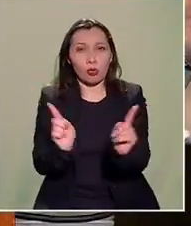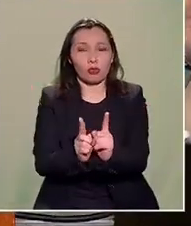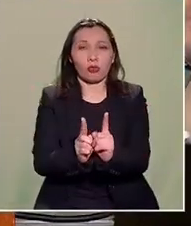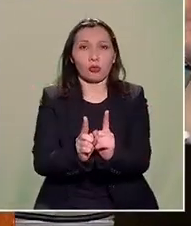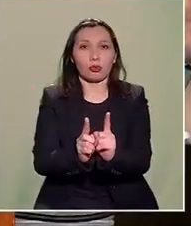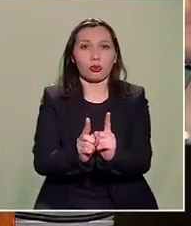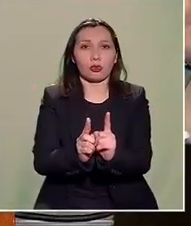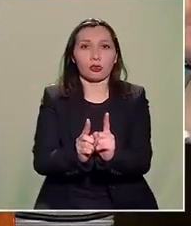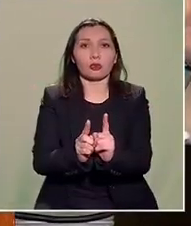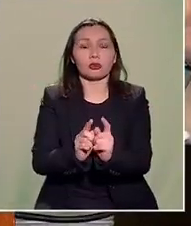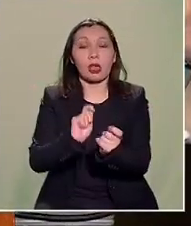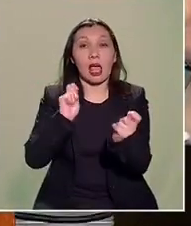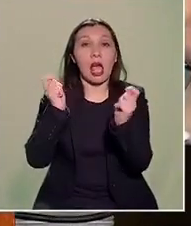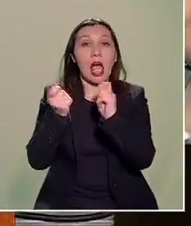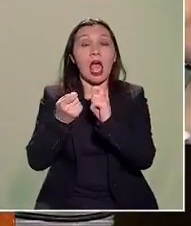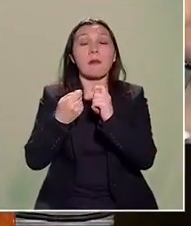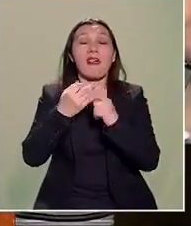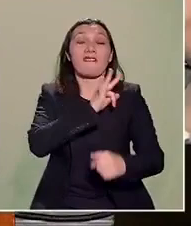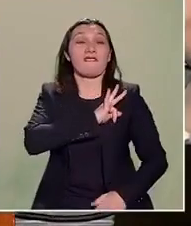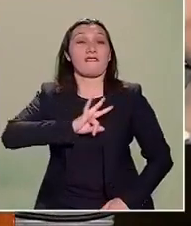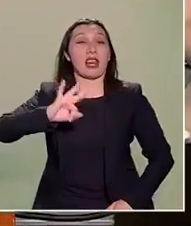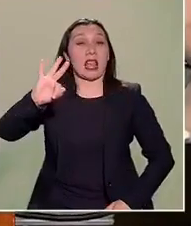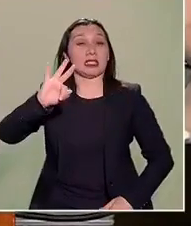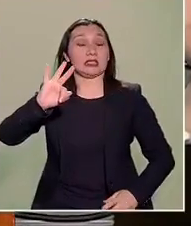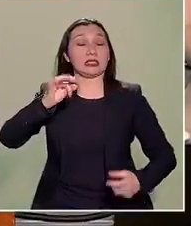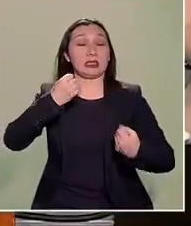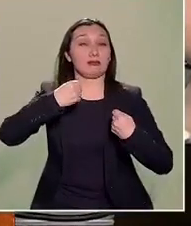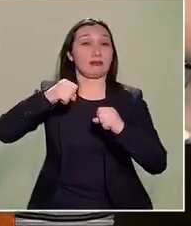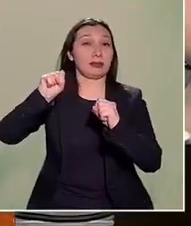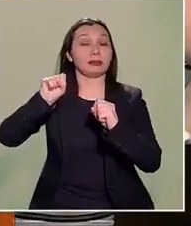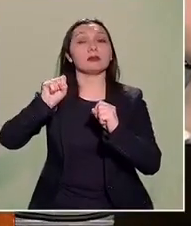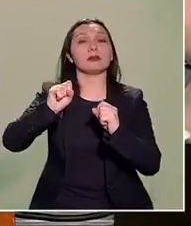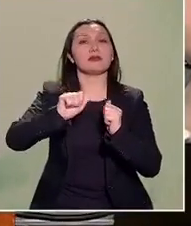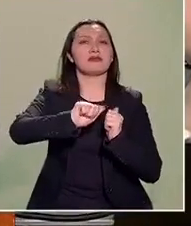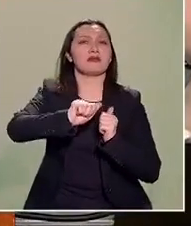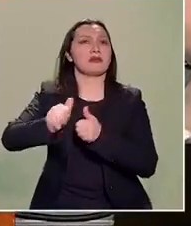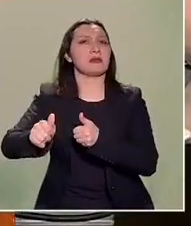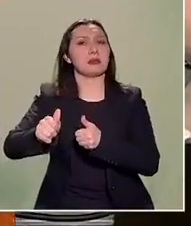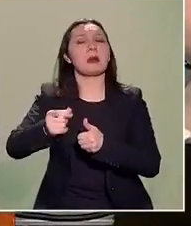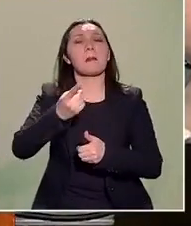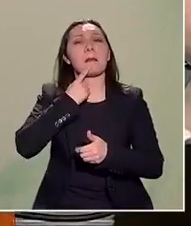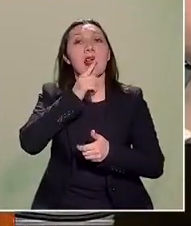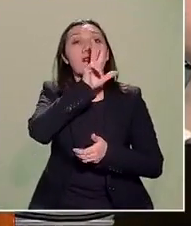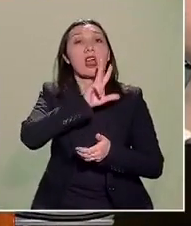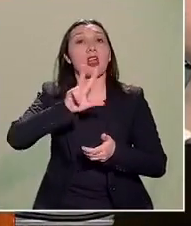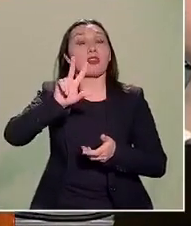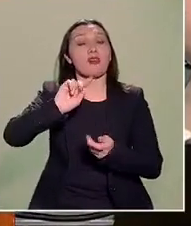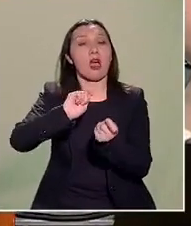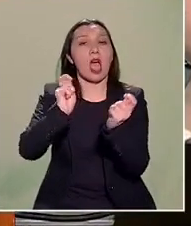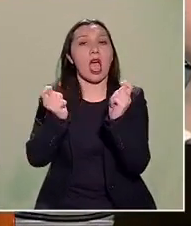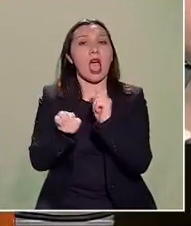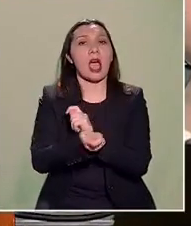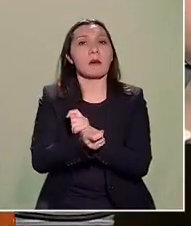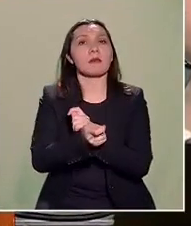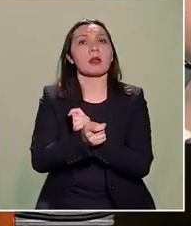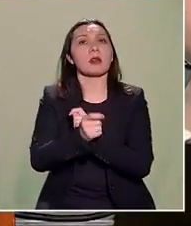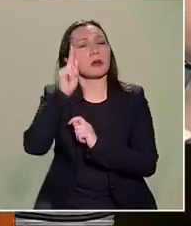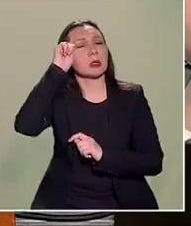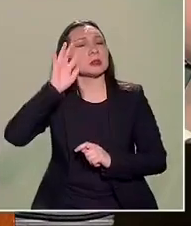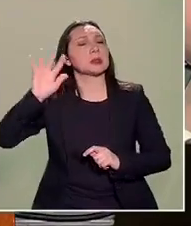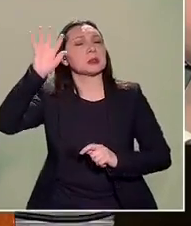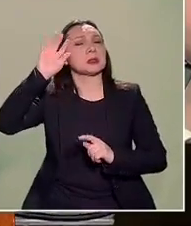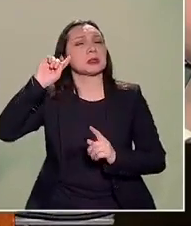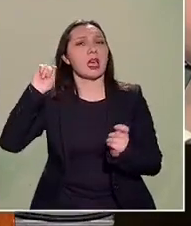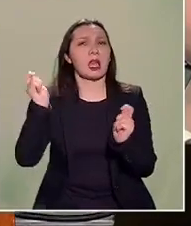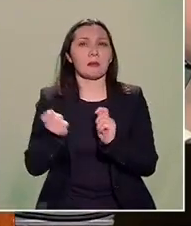en la revolución francesa que reemplazó la revelación de la palabra de dios por razón ilustrada